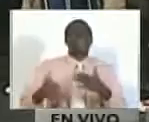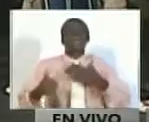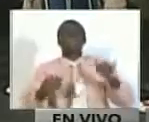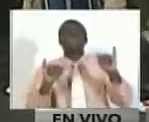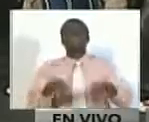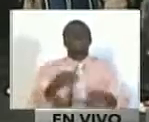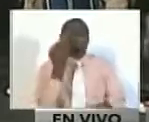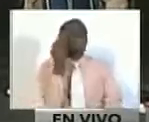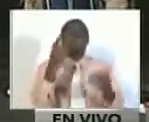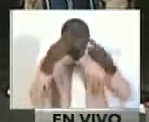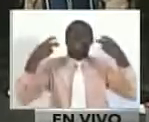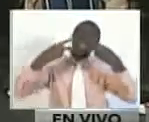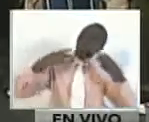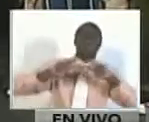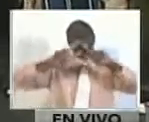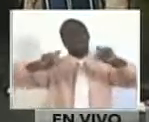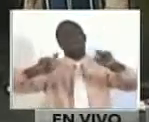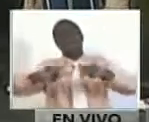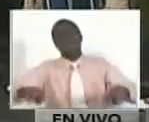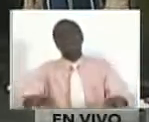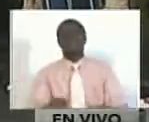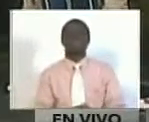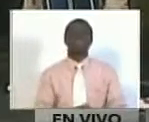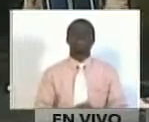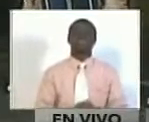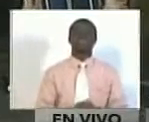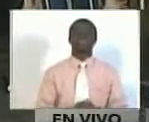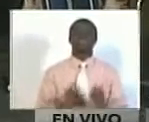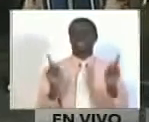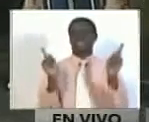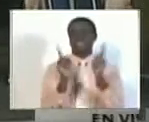Y eso quiere decir que te están revisando el Facebook. Beverly,